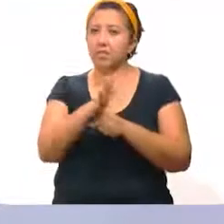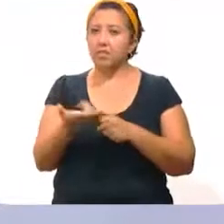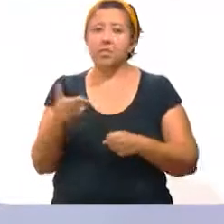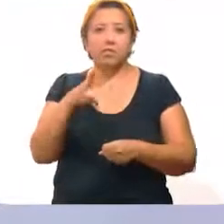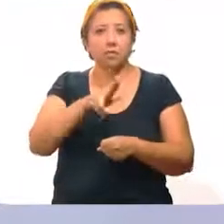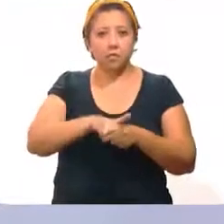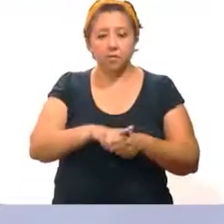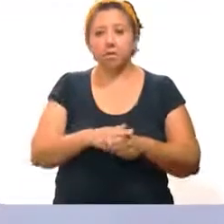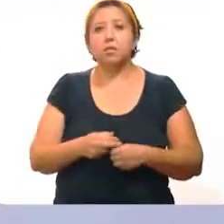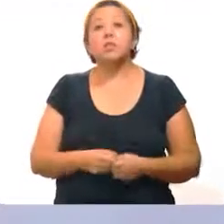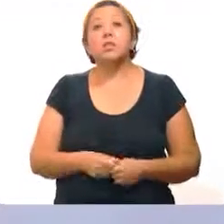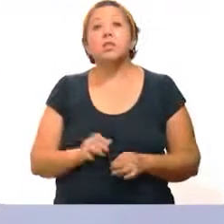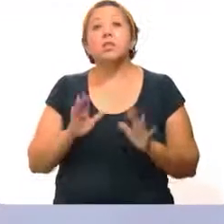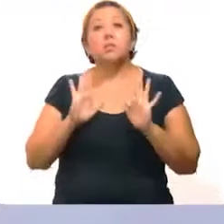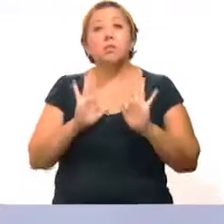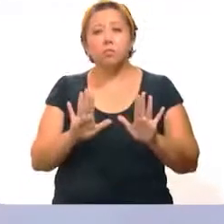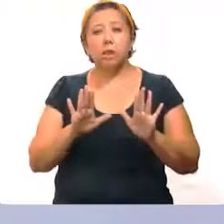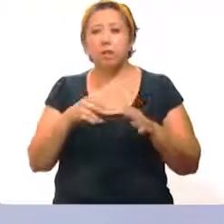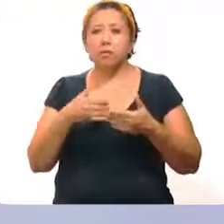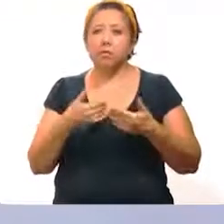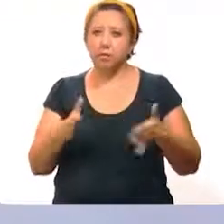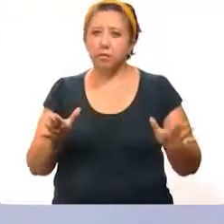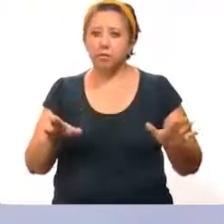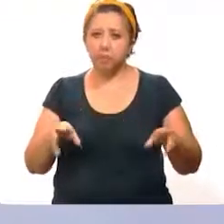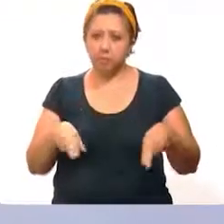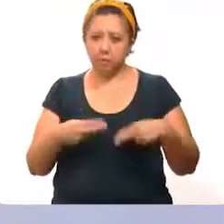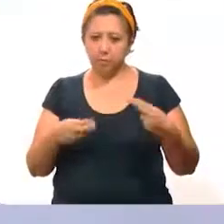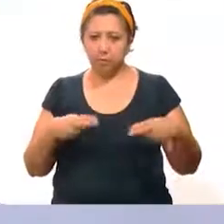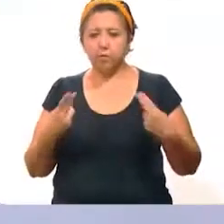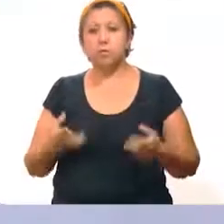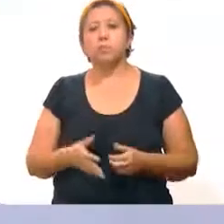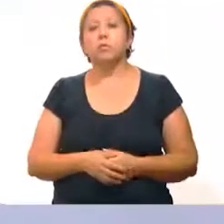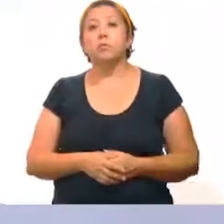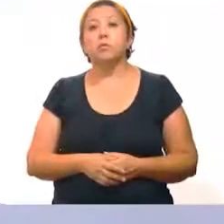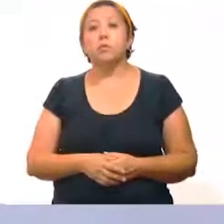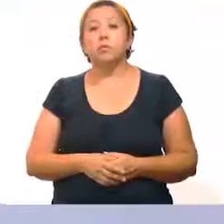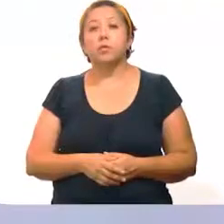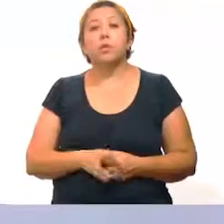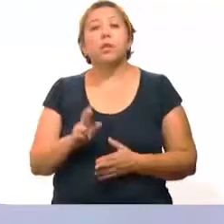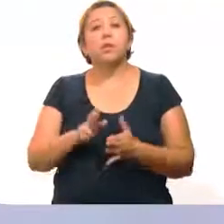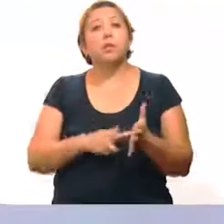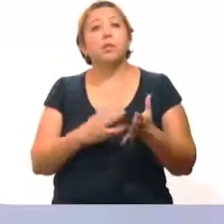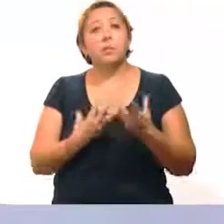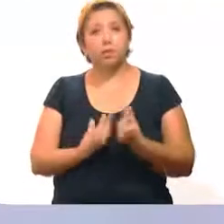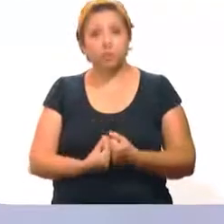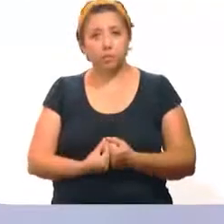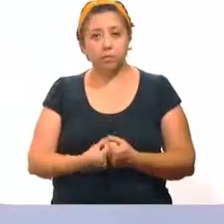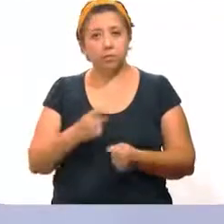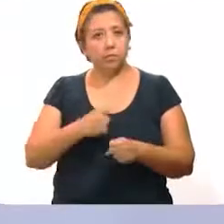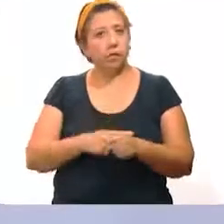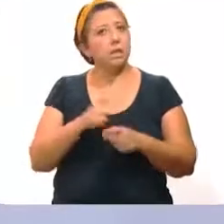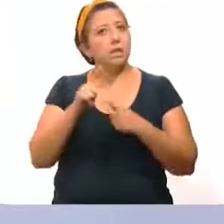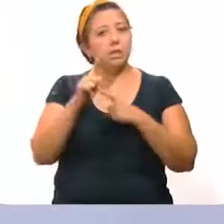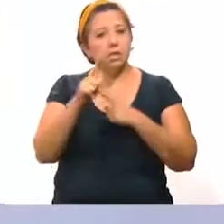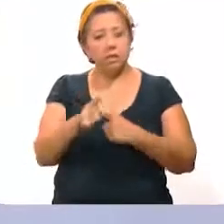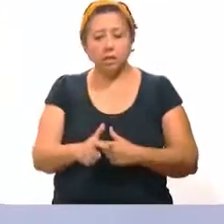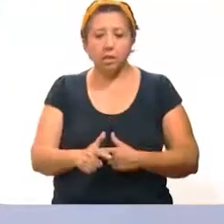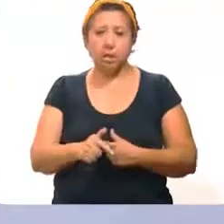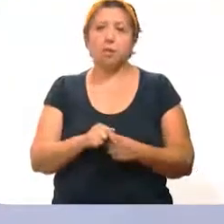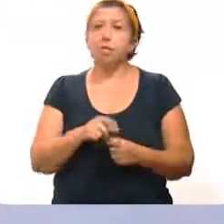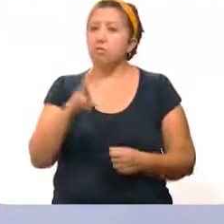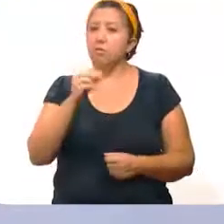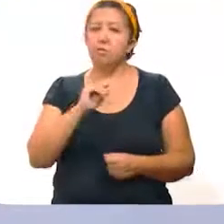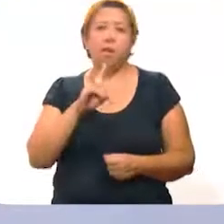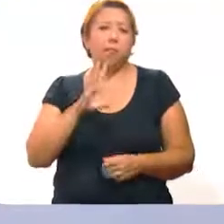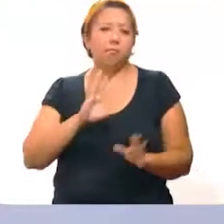nuestra capacidad hospitalaria e interrumpir el proceso de reactivación económica. Reiteramos, la pandemia sigue y no es momento